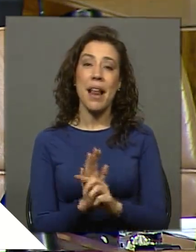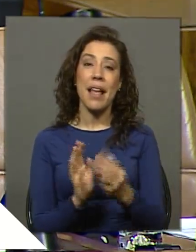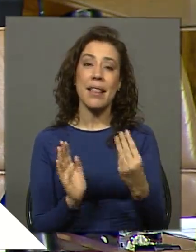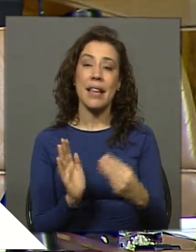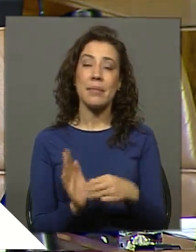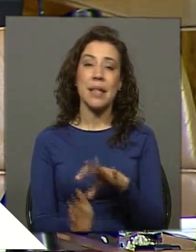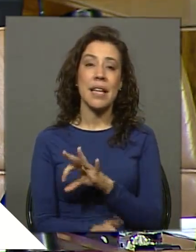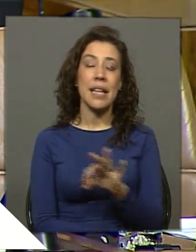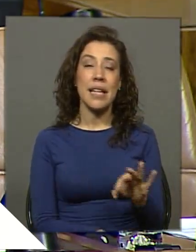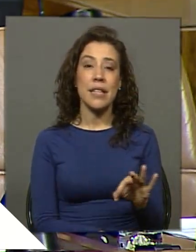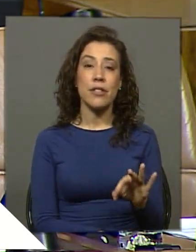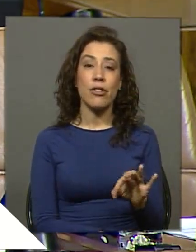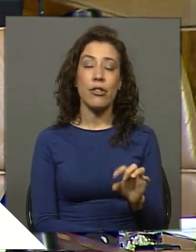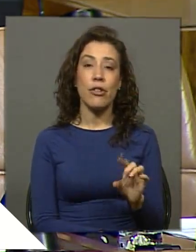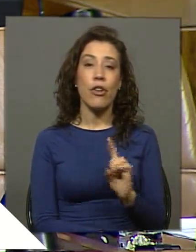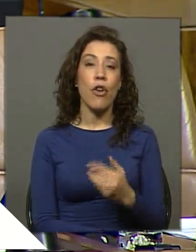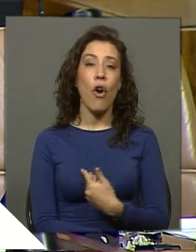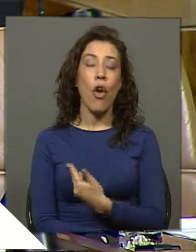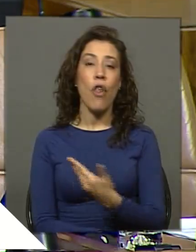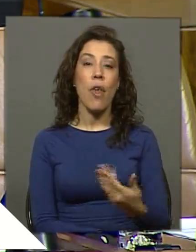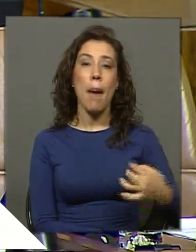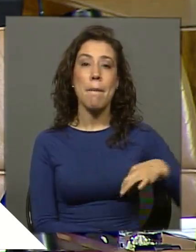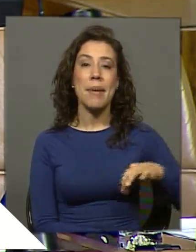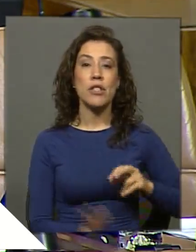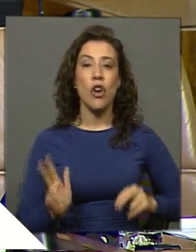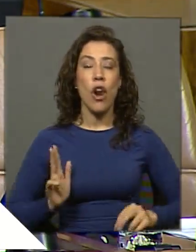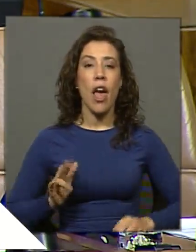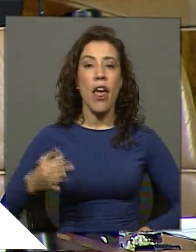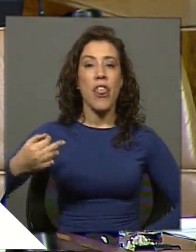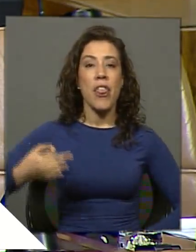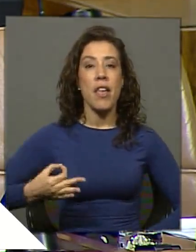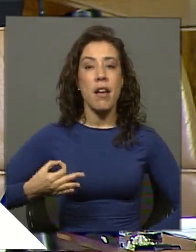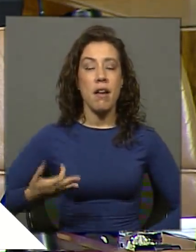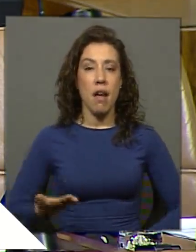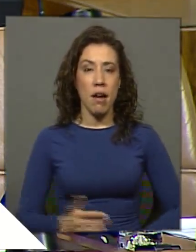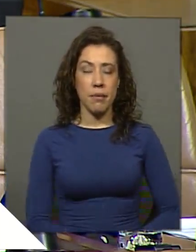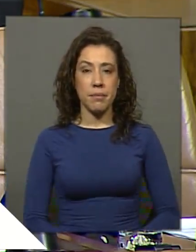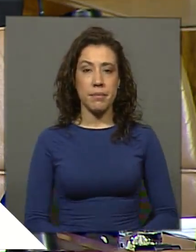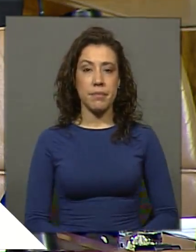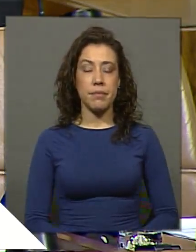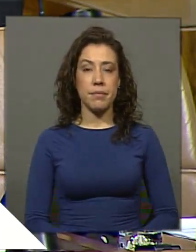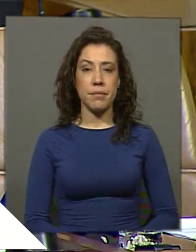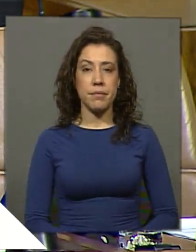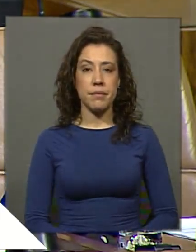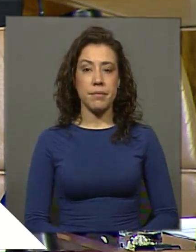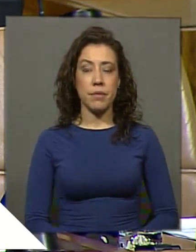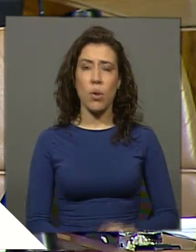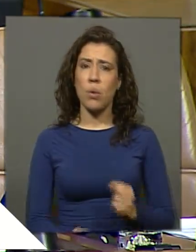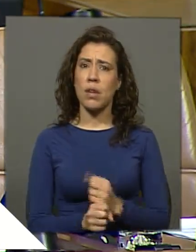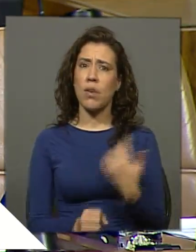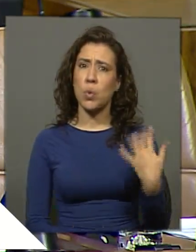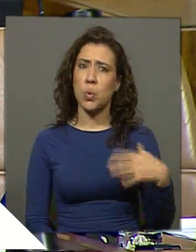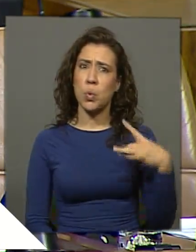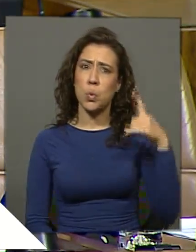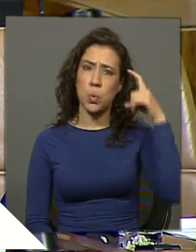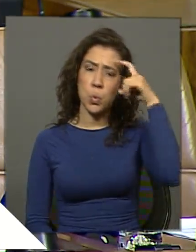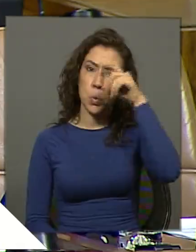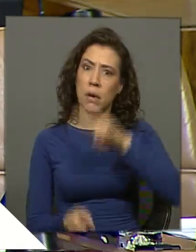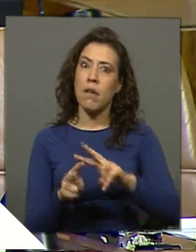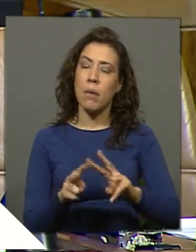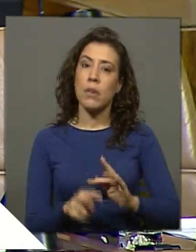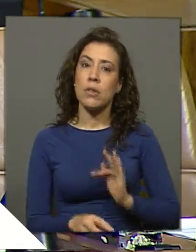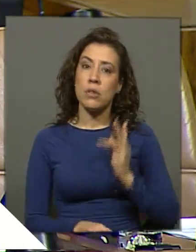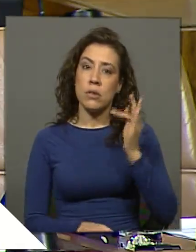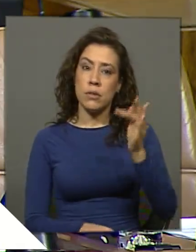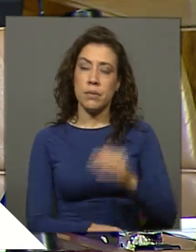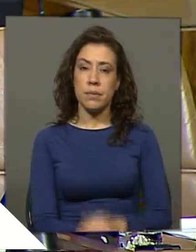no está entregando pensiones dignas una tarea titánica que tenemos por delante de resolver